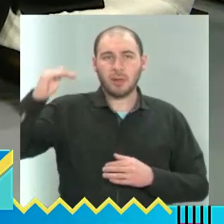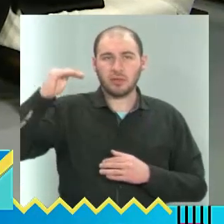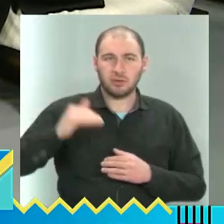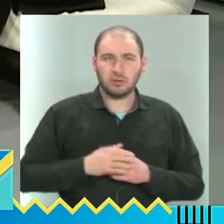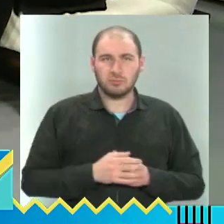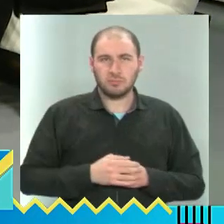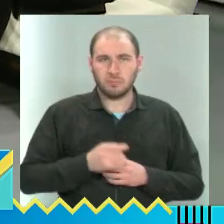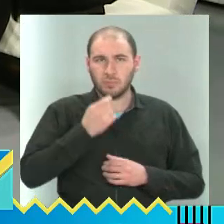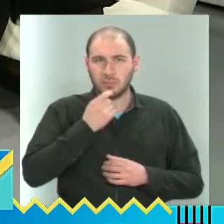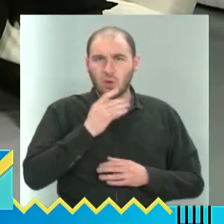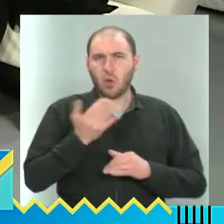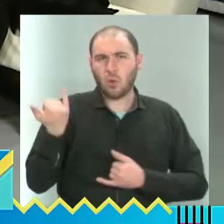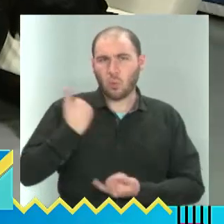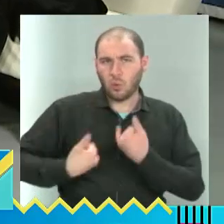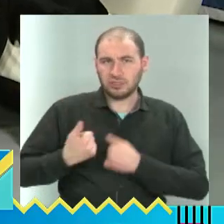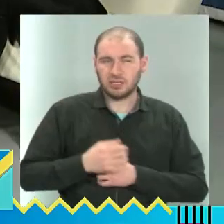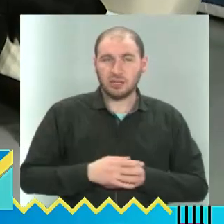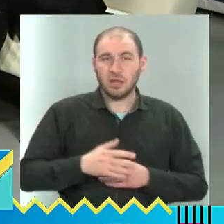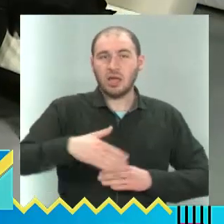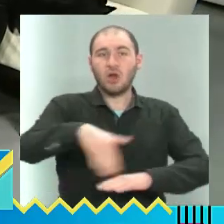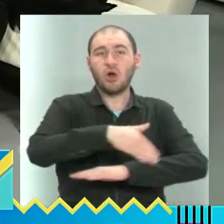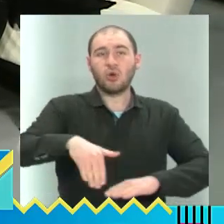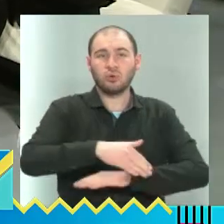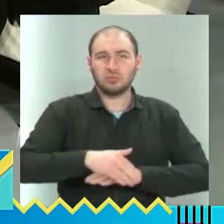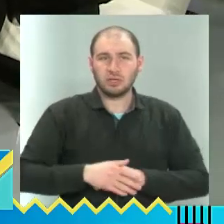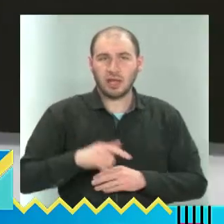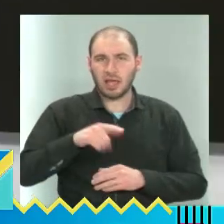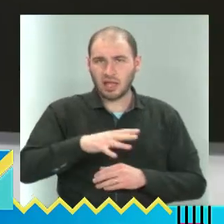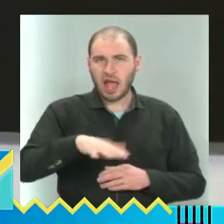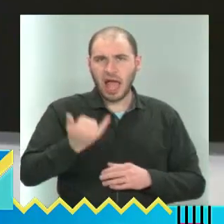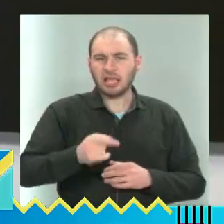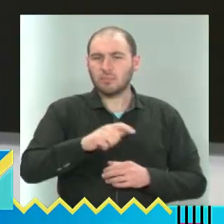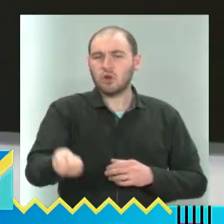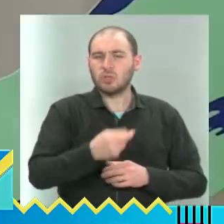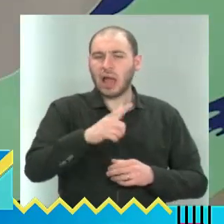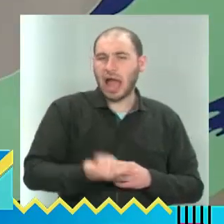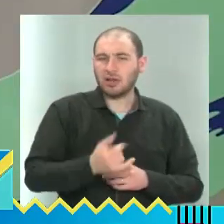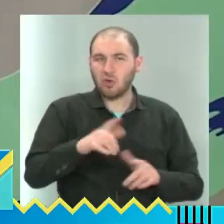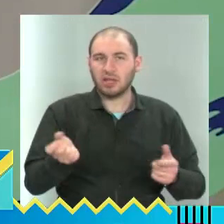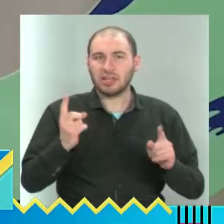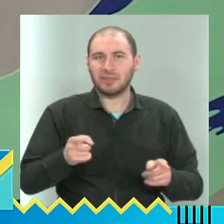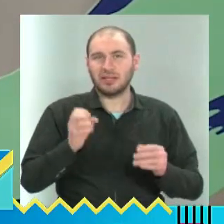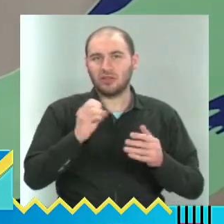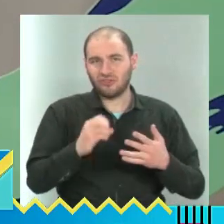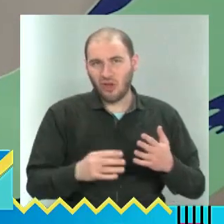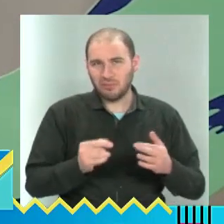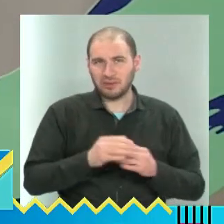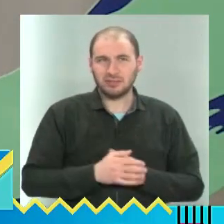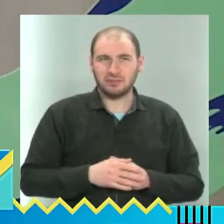no pueden decirnos si a la vera de una ruta o de un camino existía o no existía un prostíbulo? Y aparte los nombres sugestivos con los